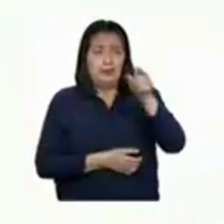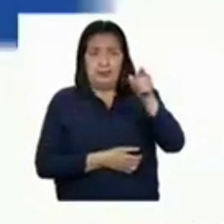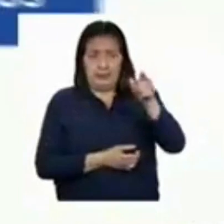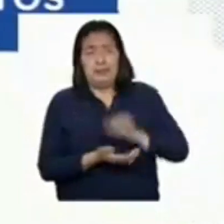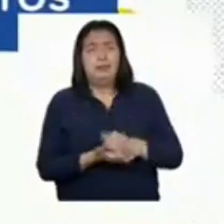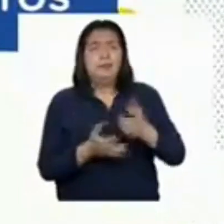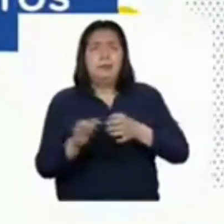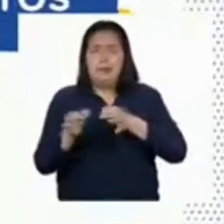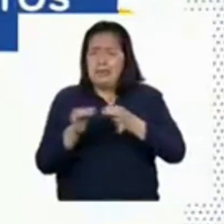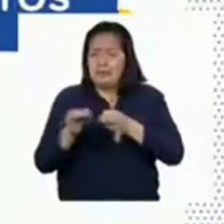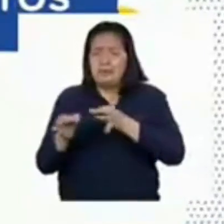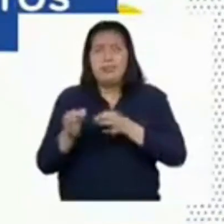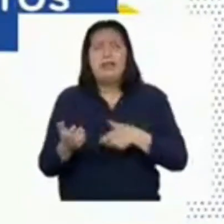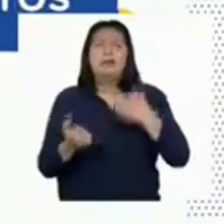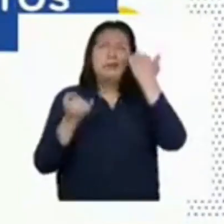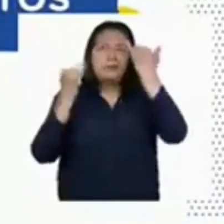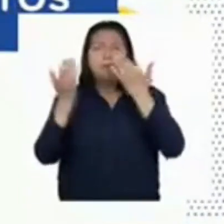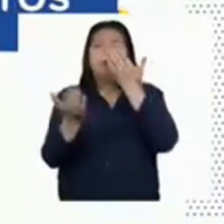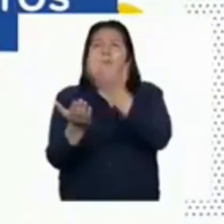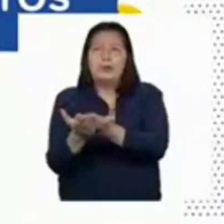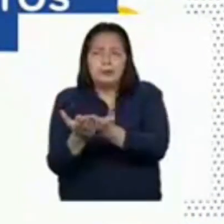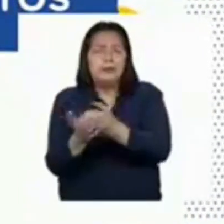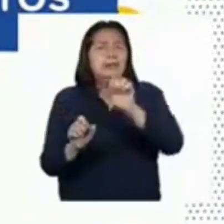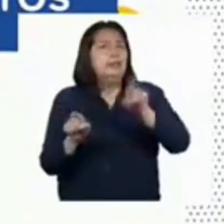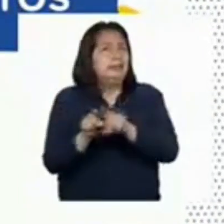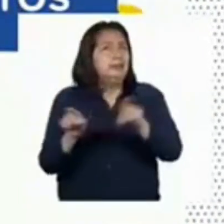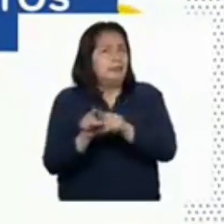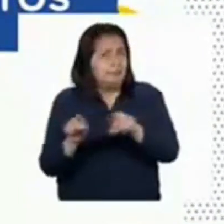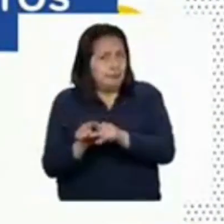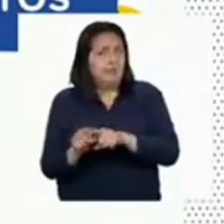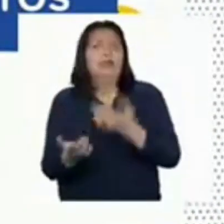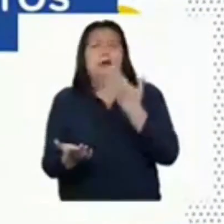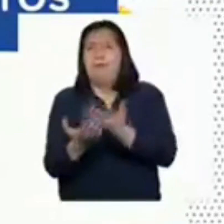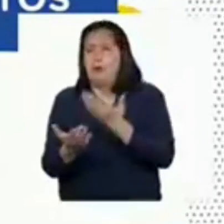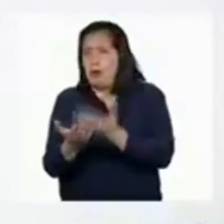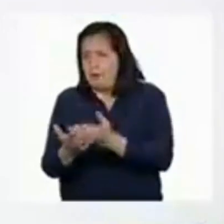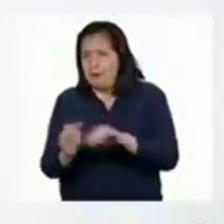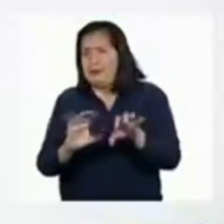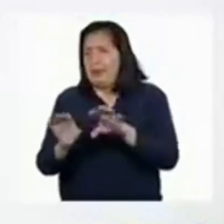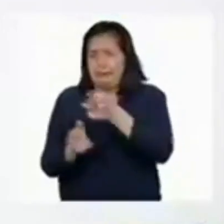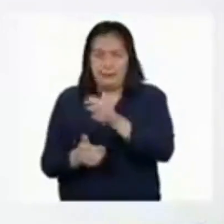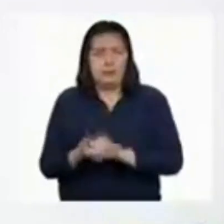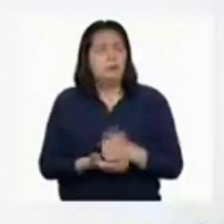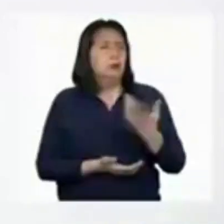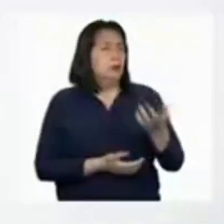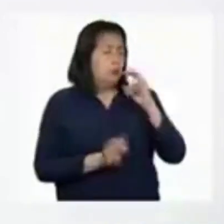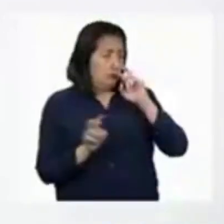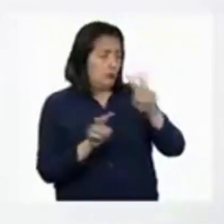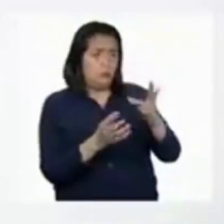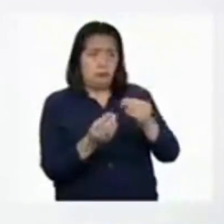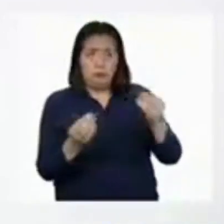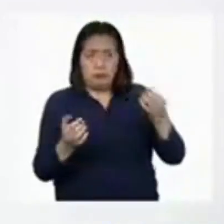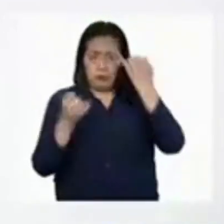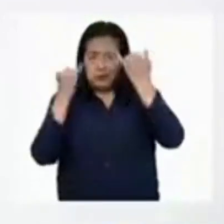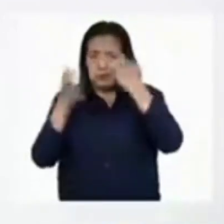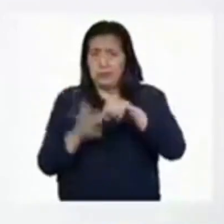parte, describiremos nuestra propuesta y además presentaremos nuestros argumentos. Cuando veamos muchas ideas en